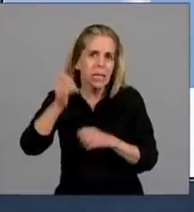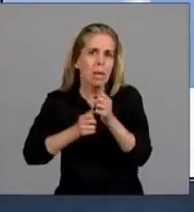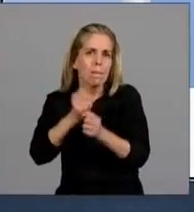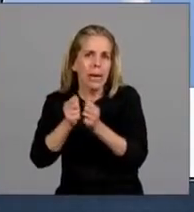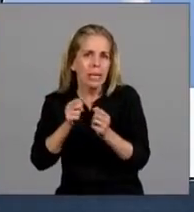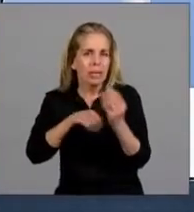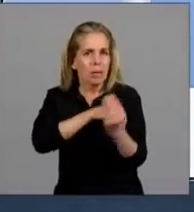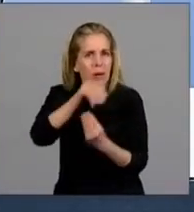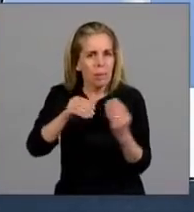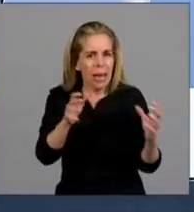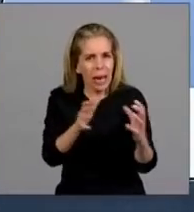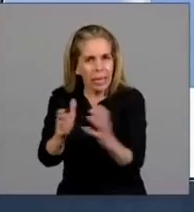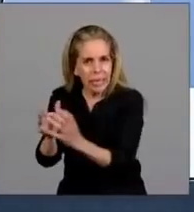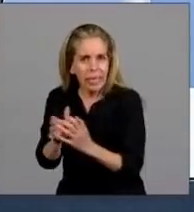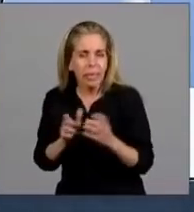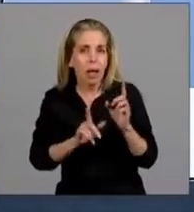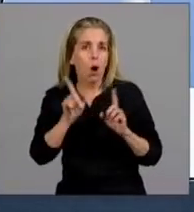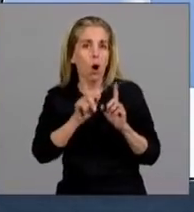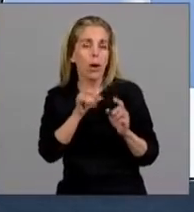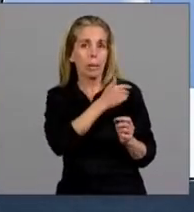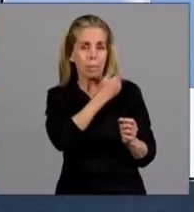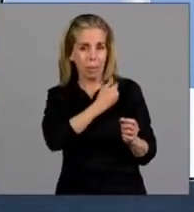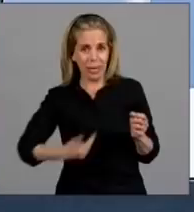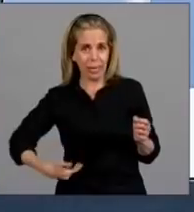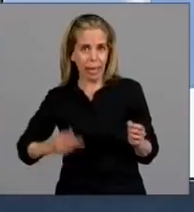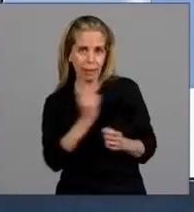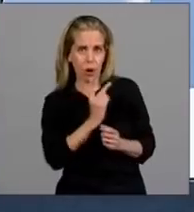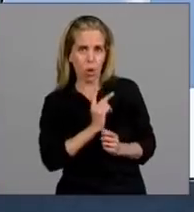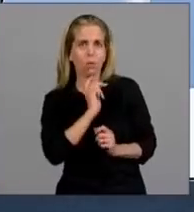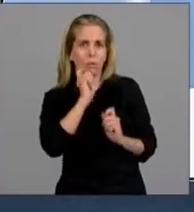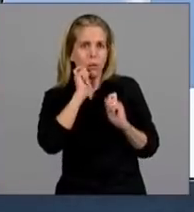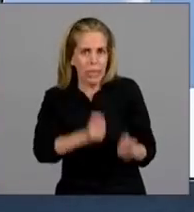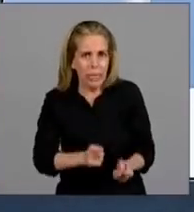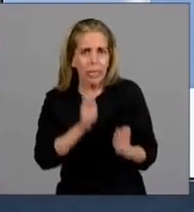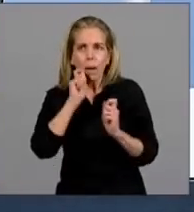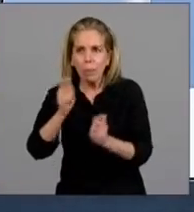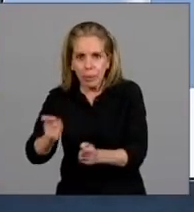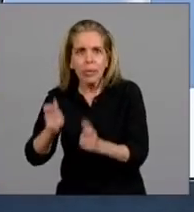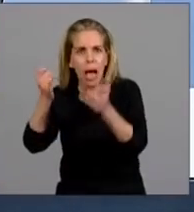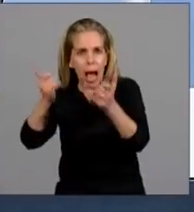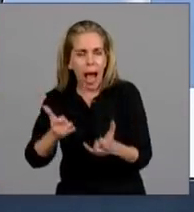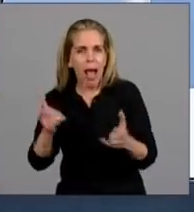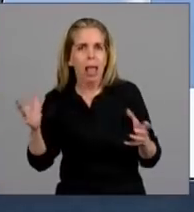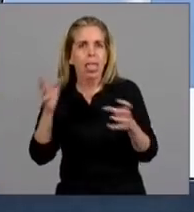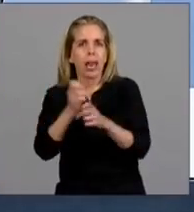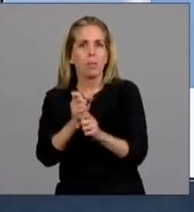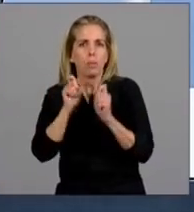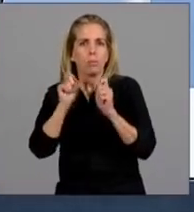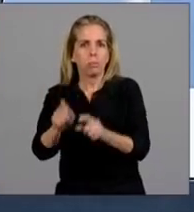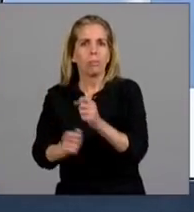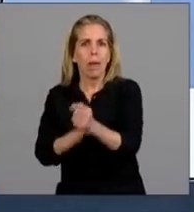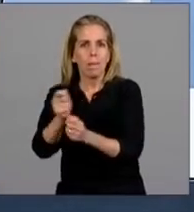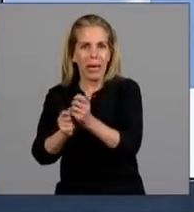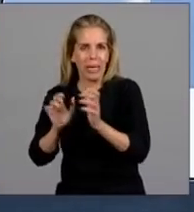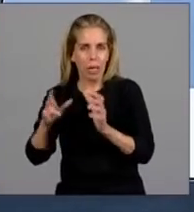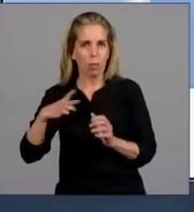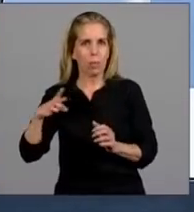hemos visitado algunas con el presidente, están funcionando con protocolos, con transporte propio, para evitar el transporte